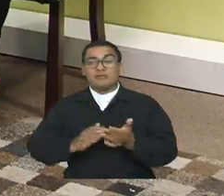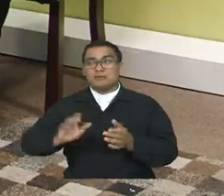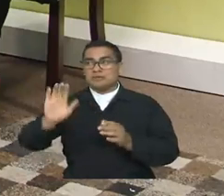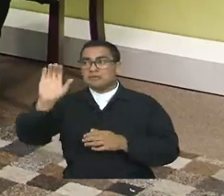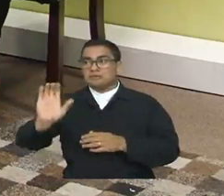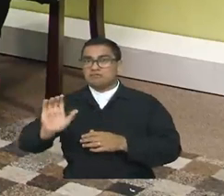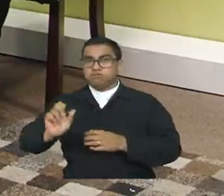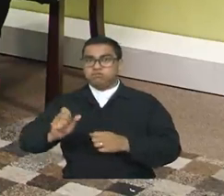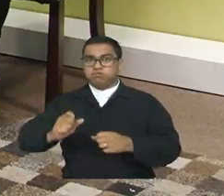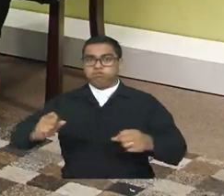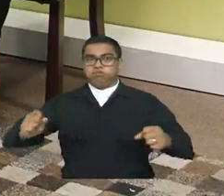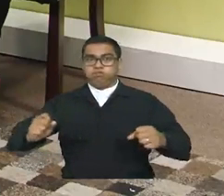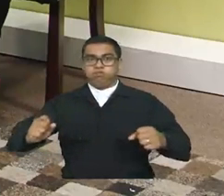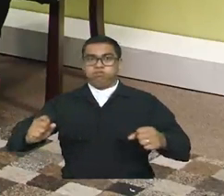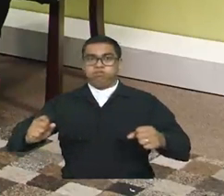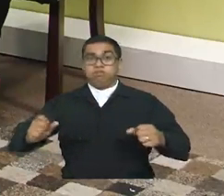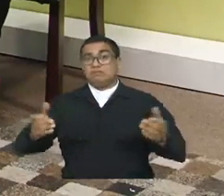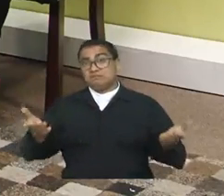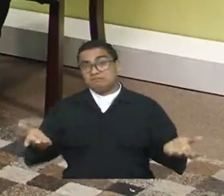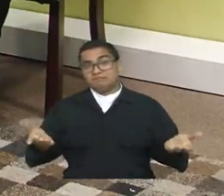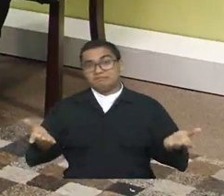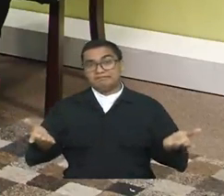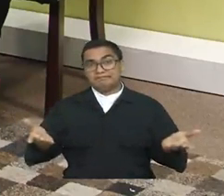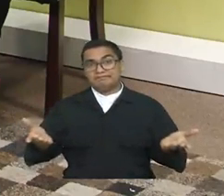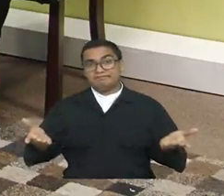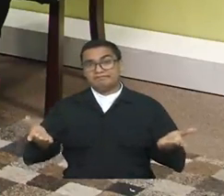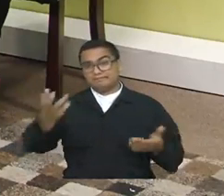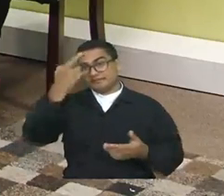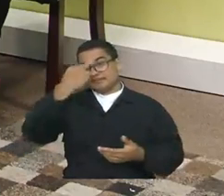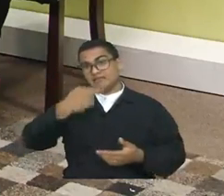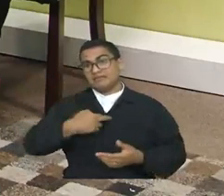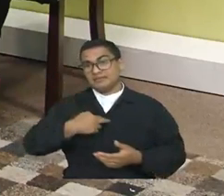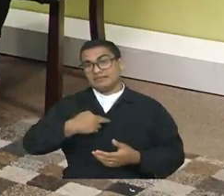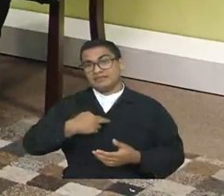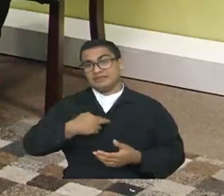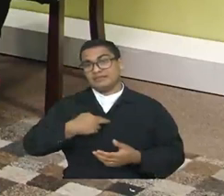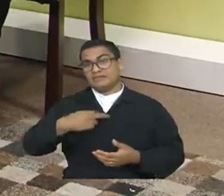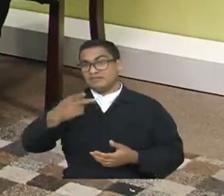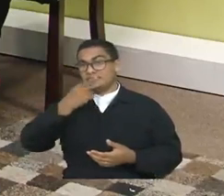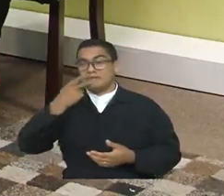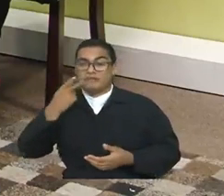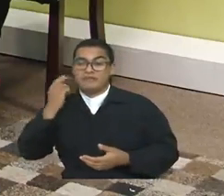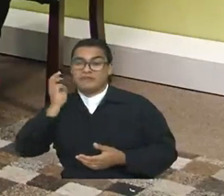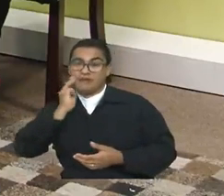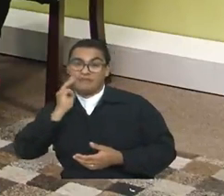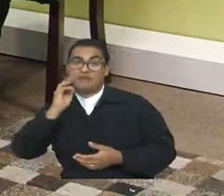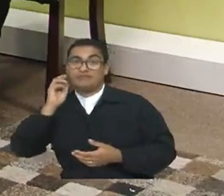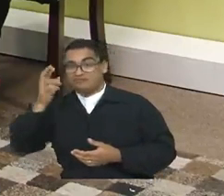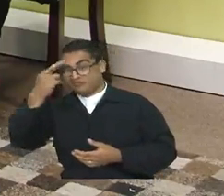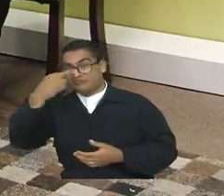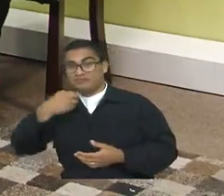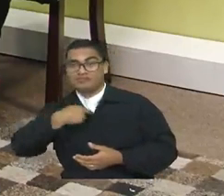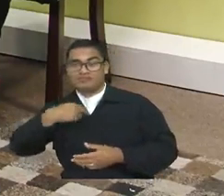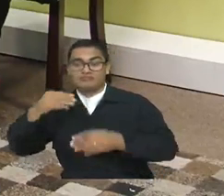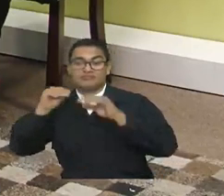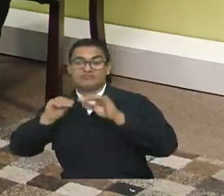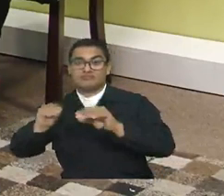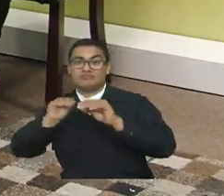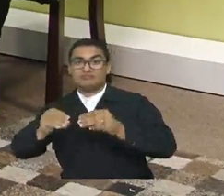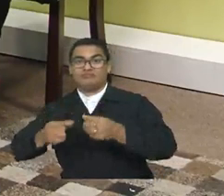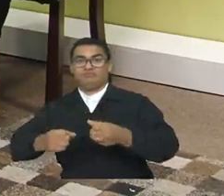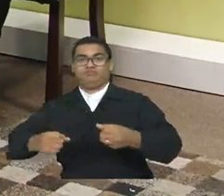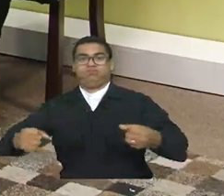Y cierta parte de esta responsabilidad la tienen los padres, porque lo que le están enseñando es una